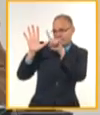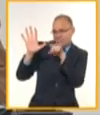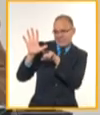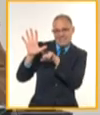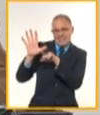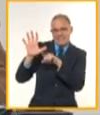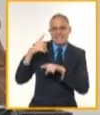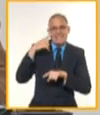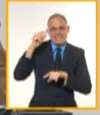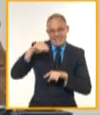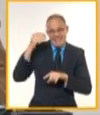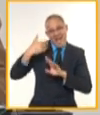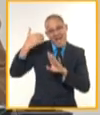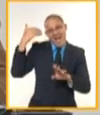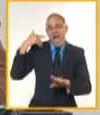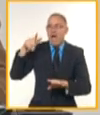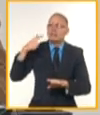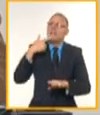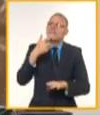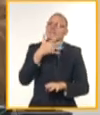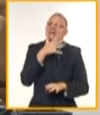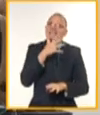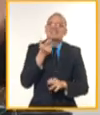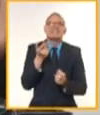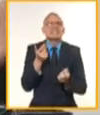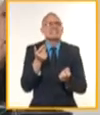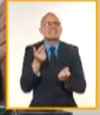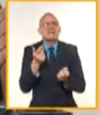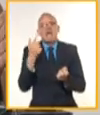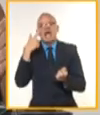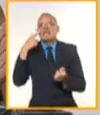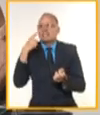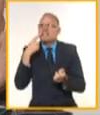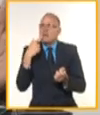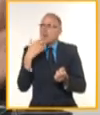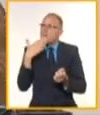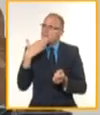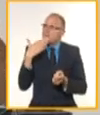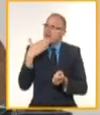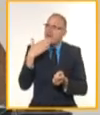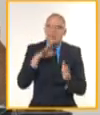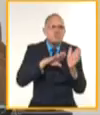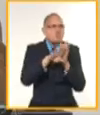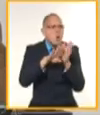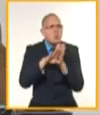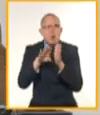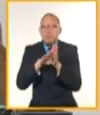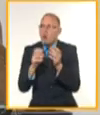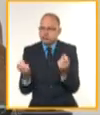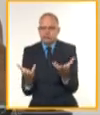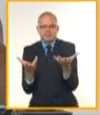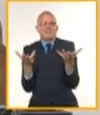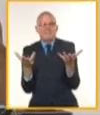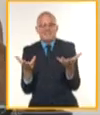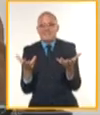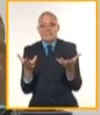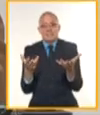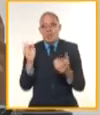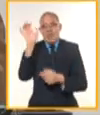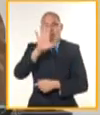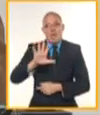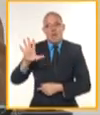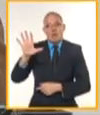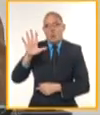jardín aquel del que... Josep Borrell decía jardín floreciente, que era Europa. Jardín floreciente porque cada vez la energía le cuesta más al europeo de a